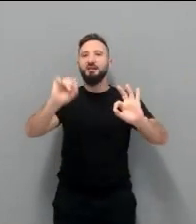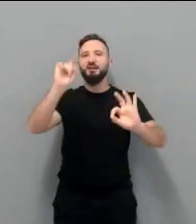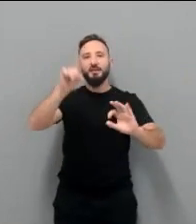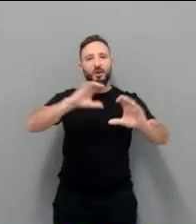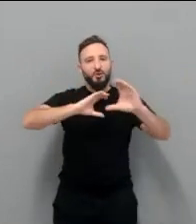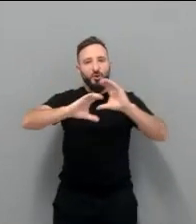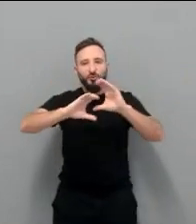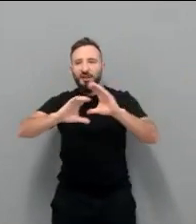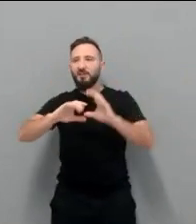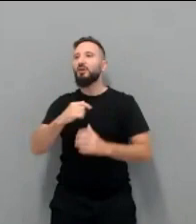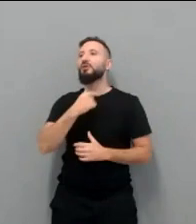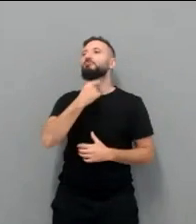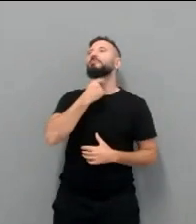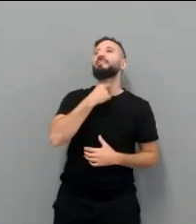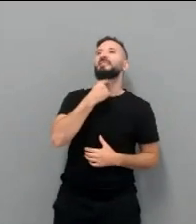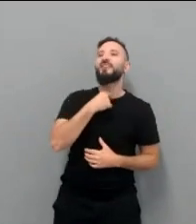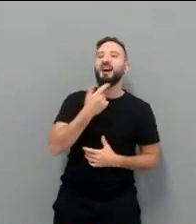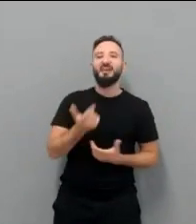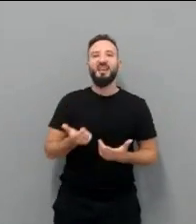es disfagia, es